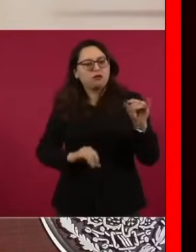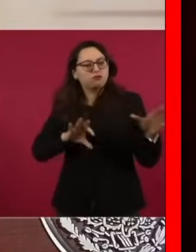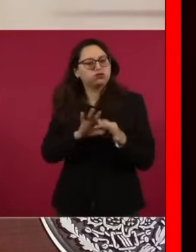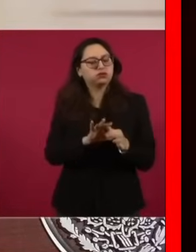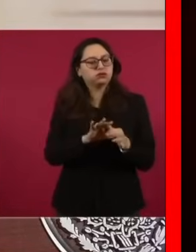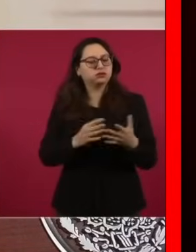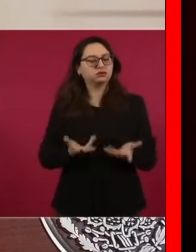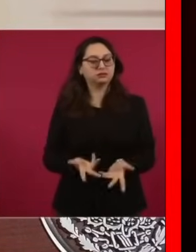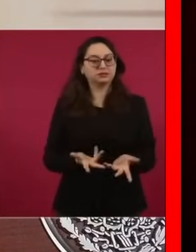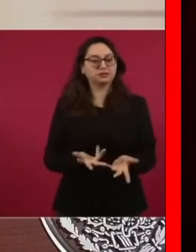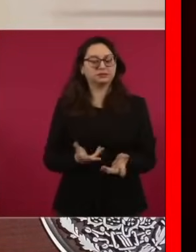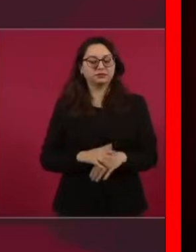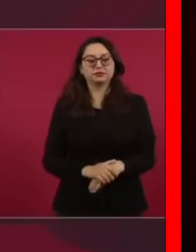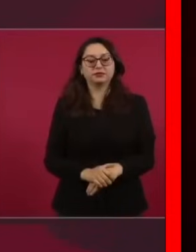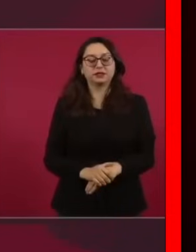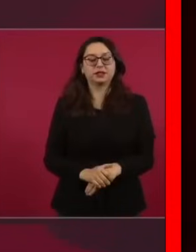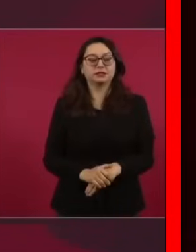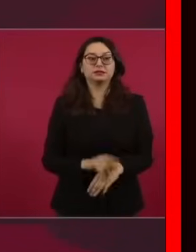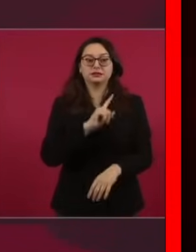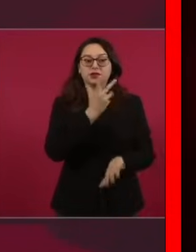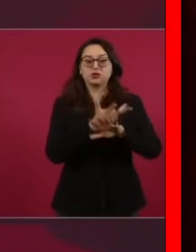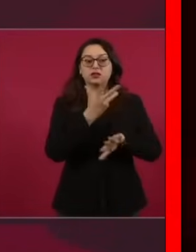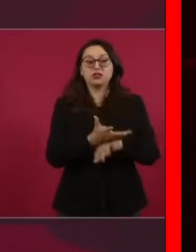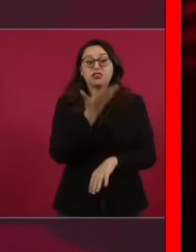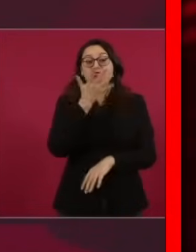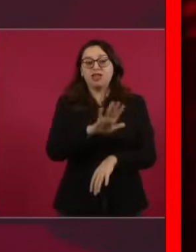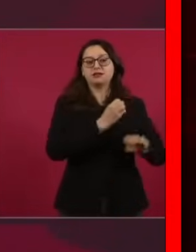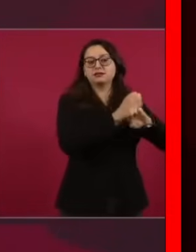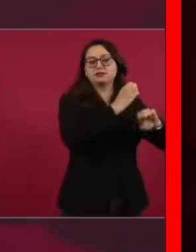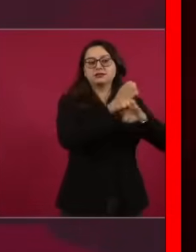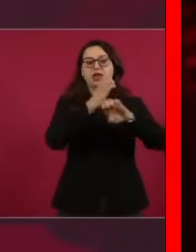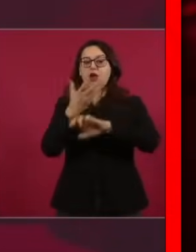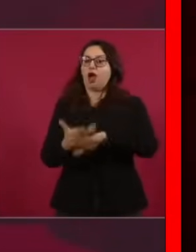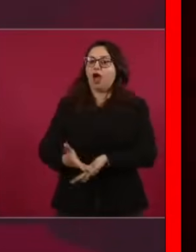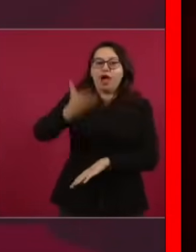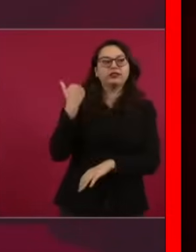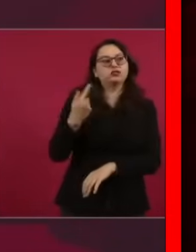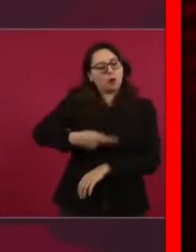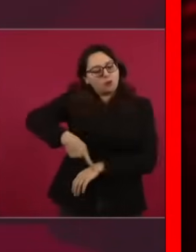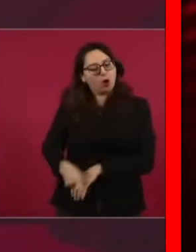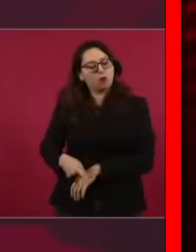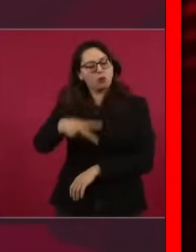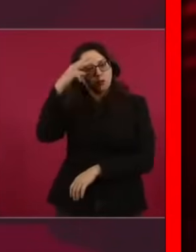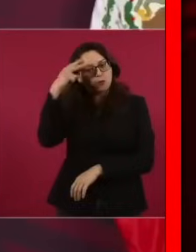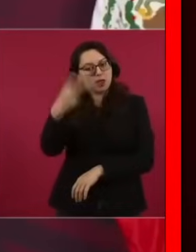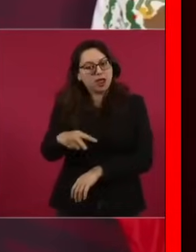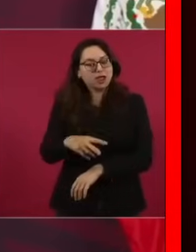como 10 estados de la Unión Americana y se le olvida de que